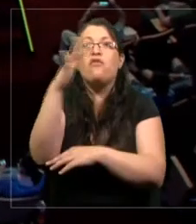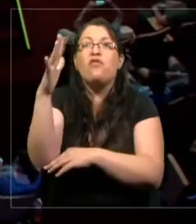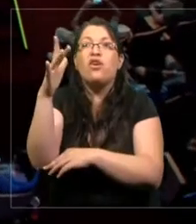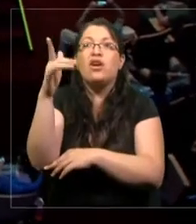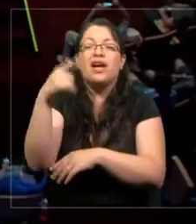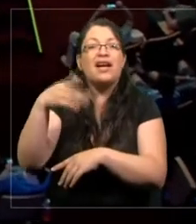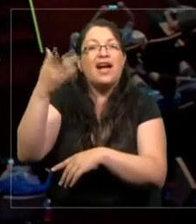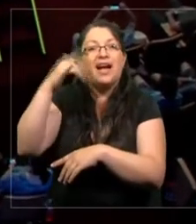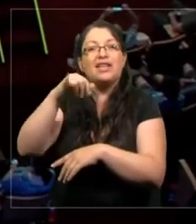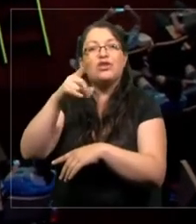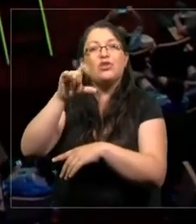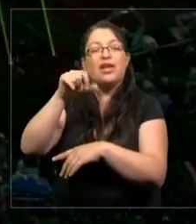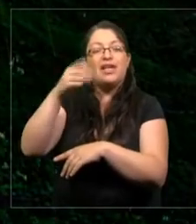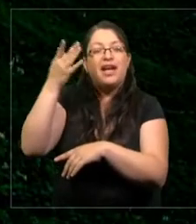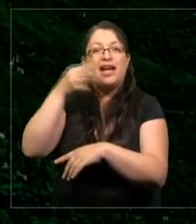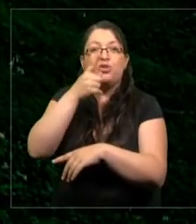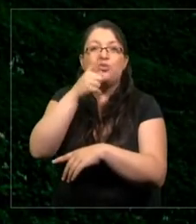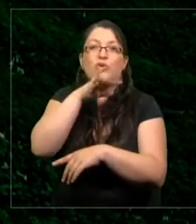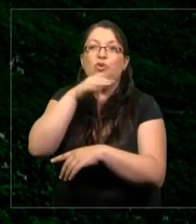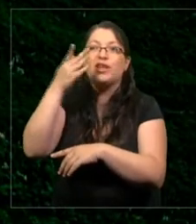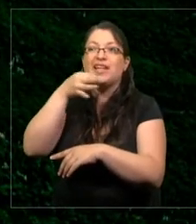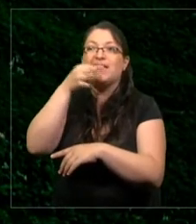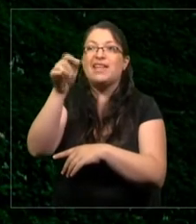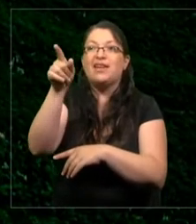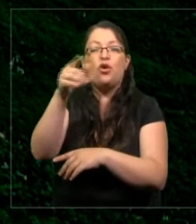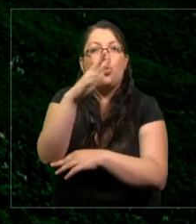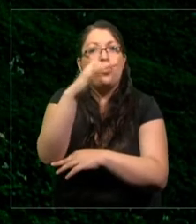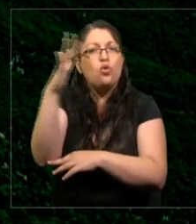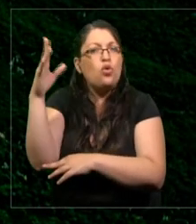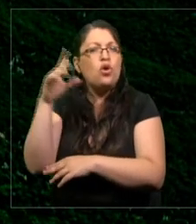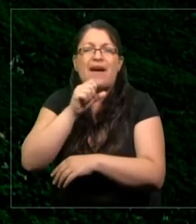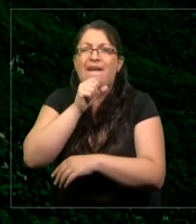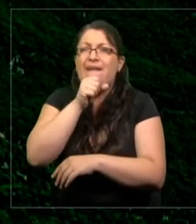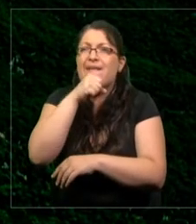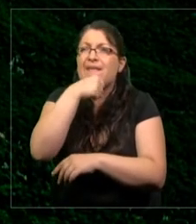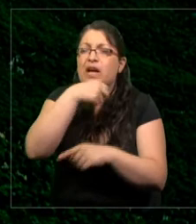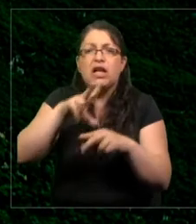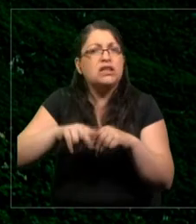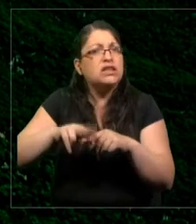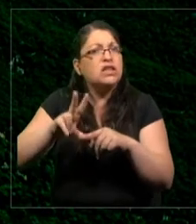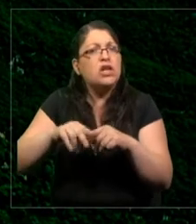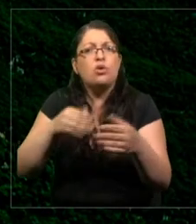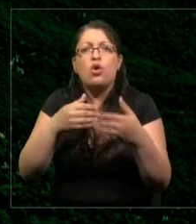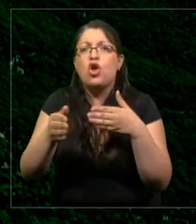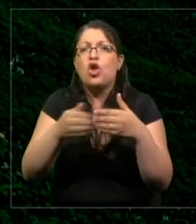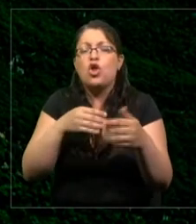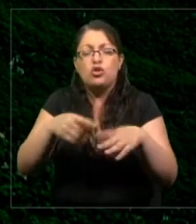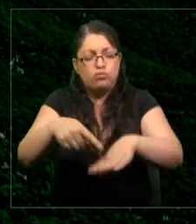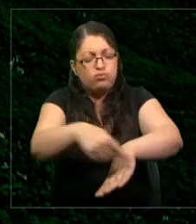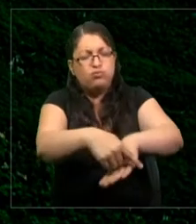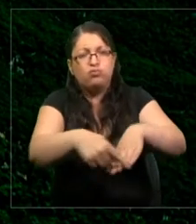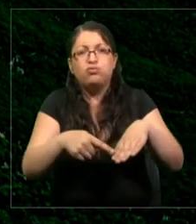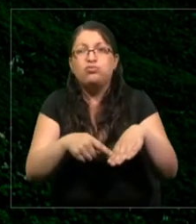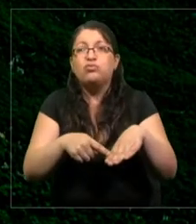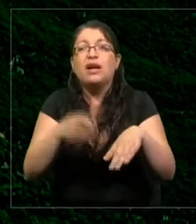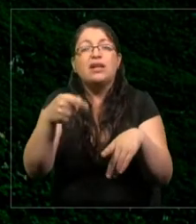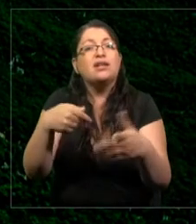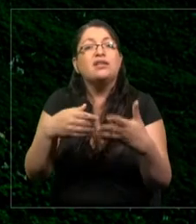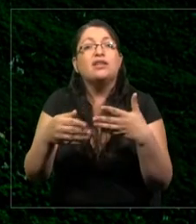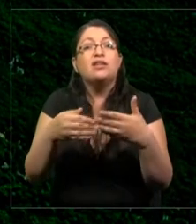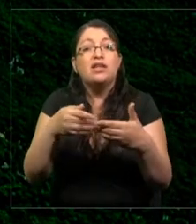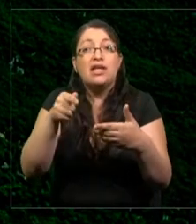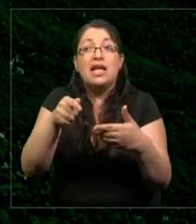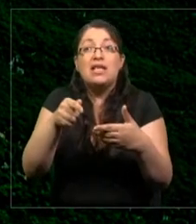cuales se refería giuliana hace unos minutos son bosques muy antiguos que existen al final de tierra del fuego y que son las